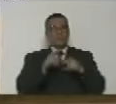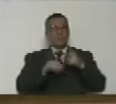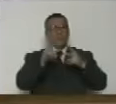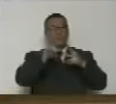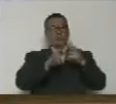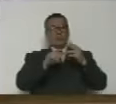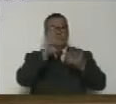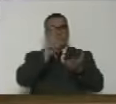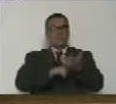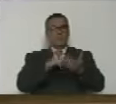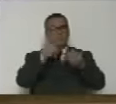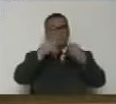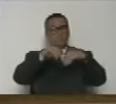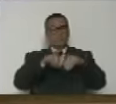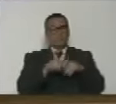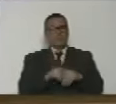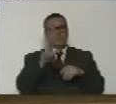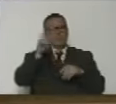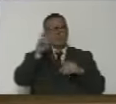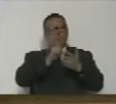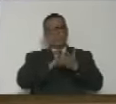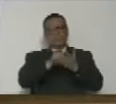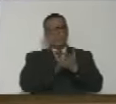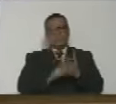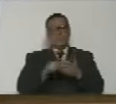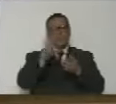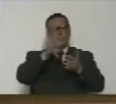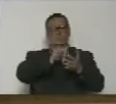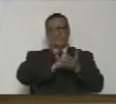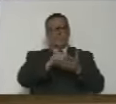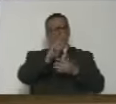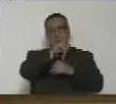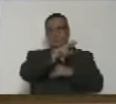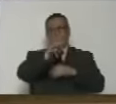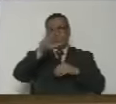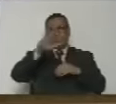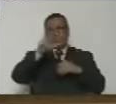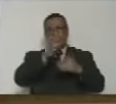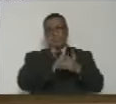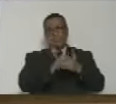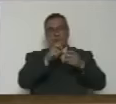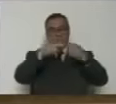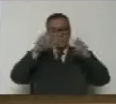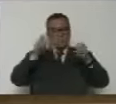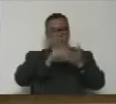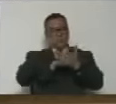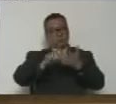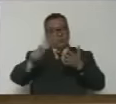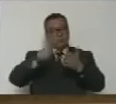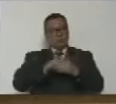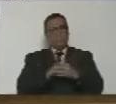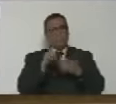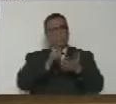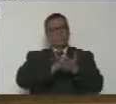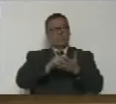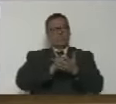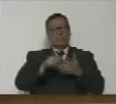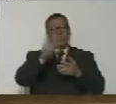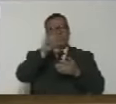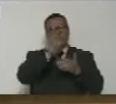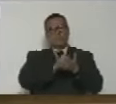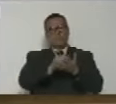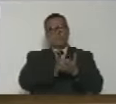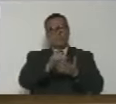31º. Se sugiere aprobar la incorporación de un nuevo artículo, el cual pasa a ser el artículo 33, quedando redactado en los siguientes términos.